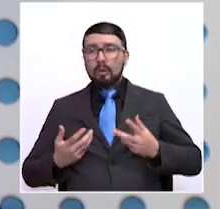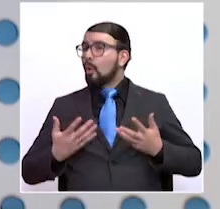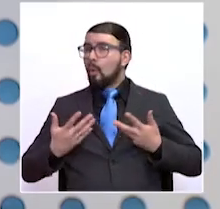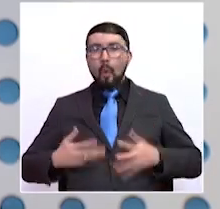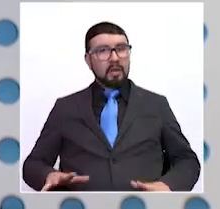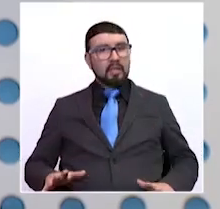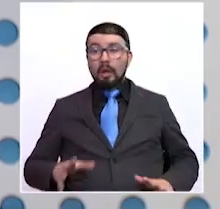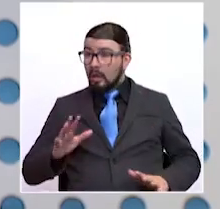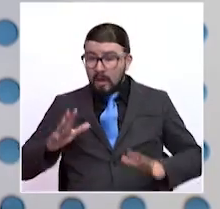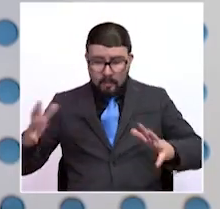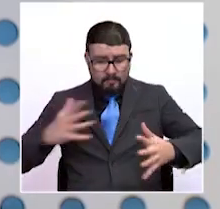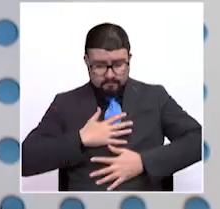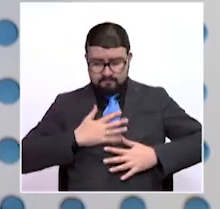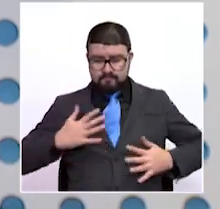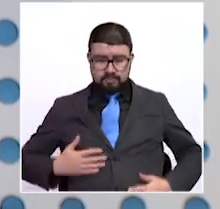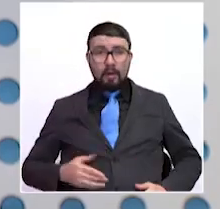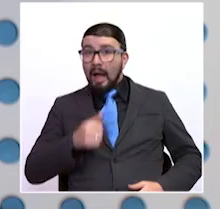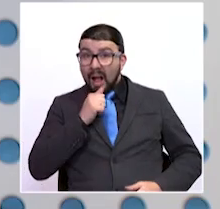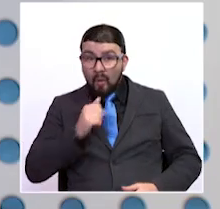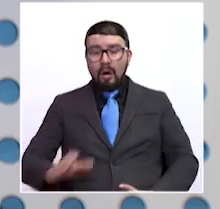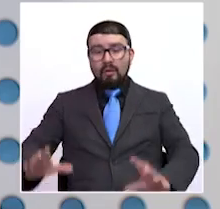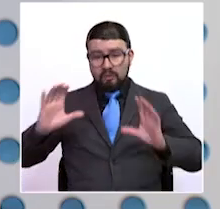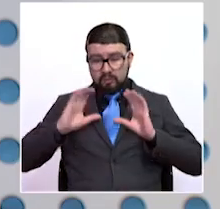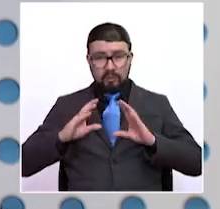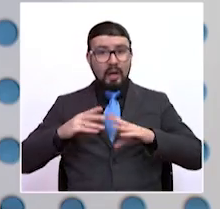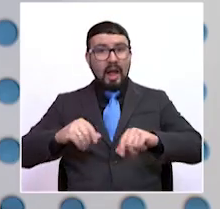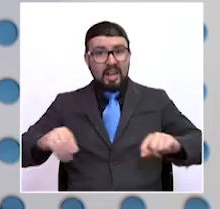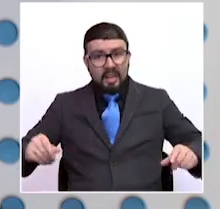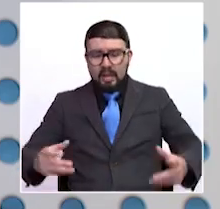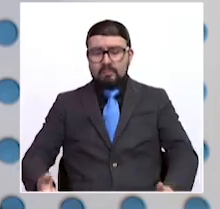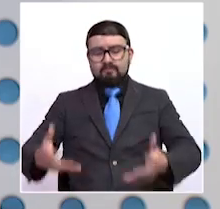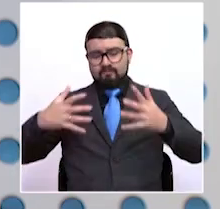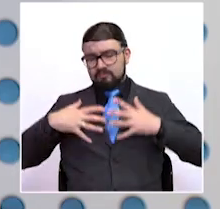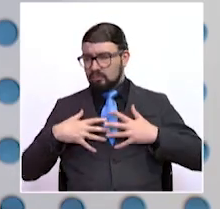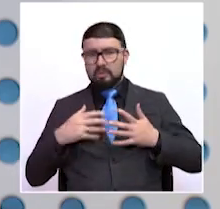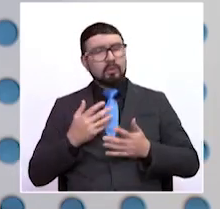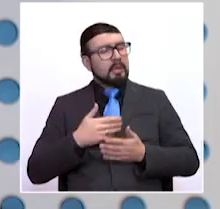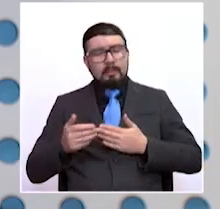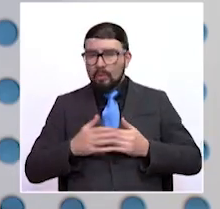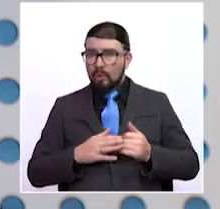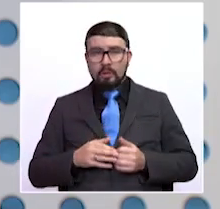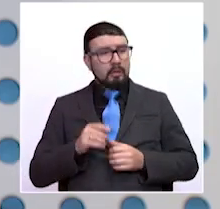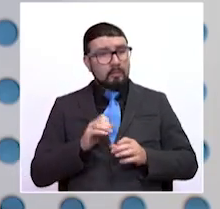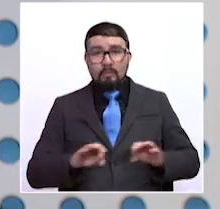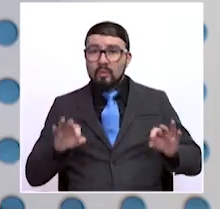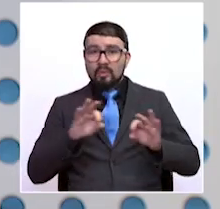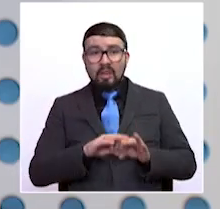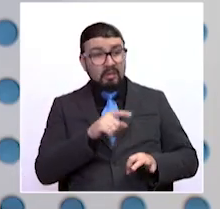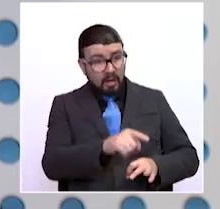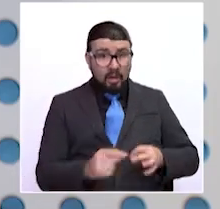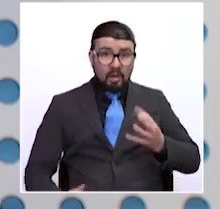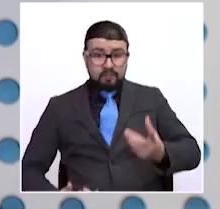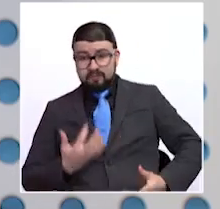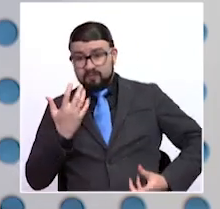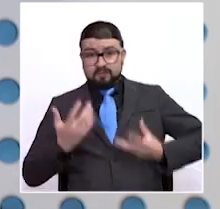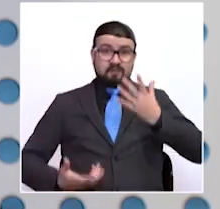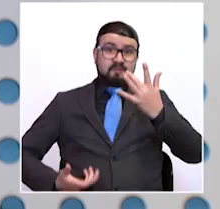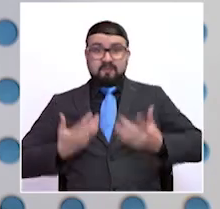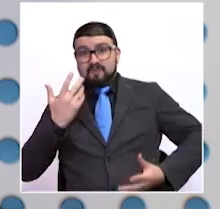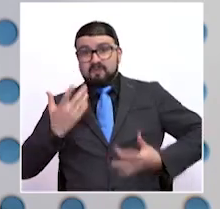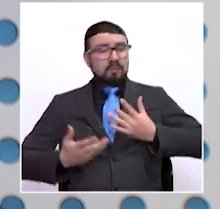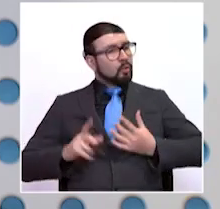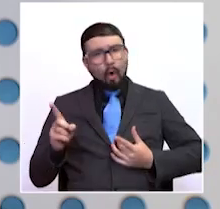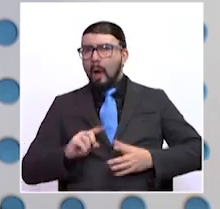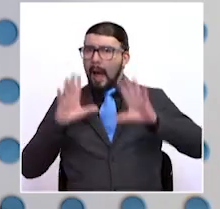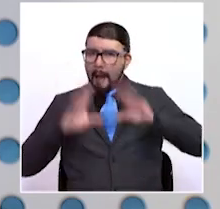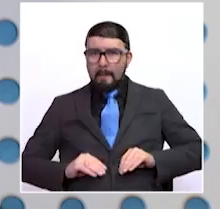en el momento. Si hay agua, agua, si hay arena, arena. Lo importante es no dejar al niño en llamas. El